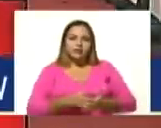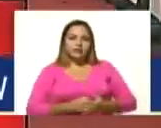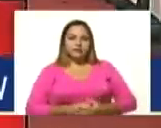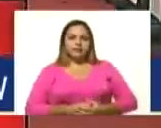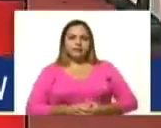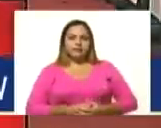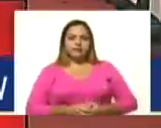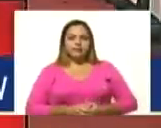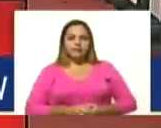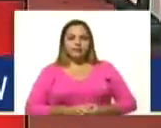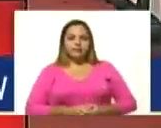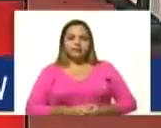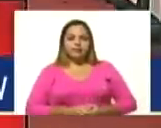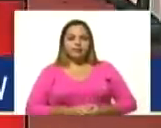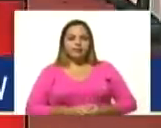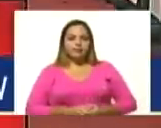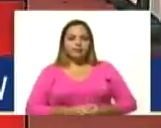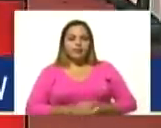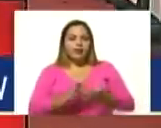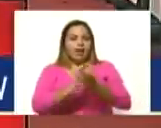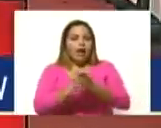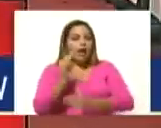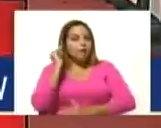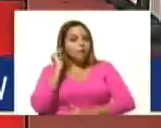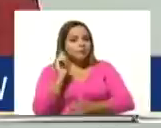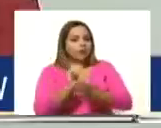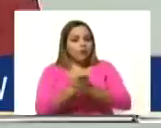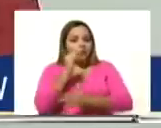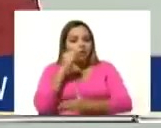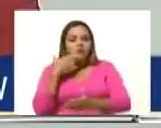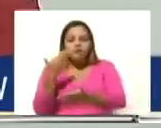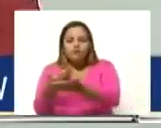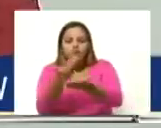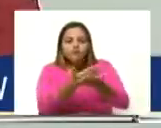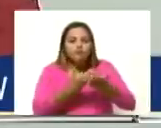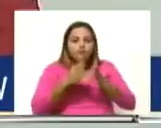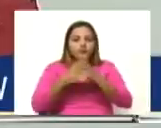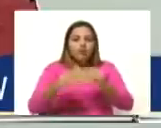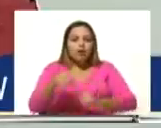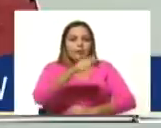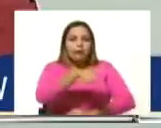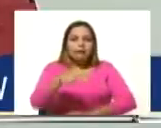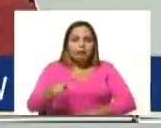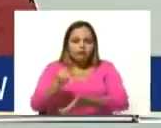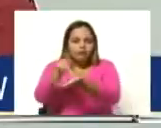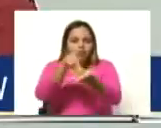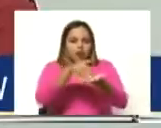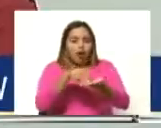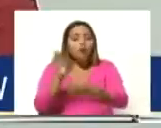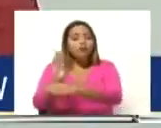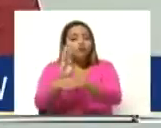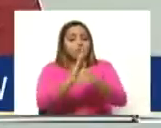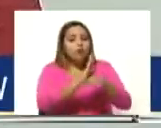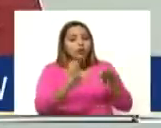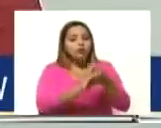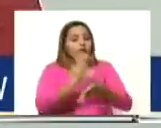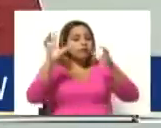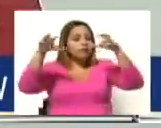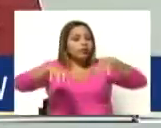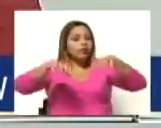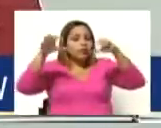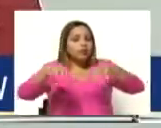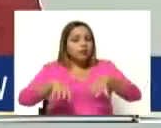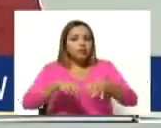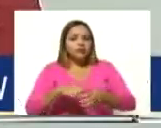Bueno, compañeros, compañeras. Les agradezco a todas y a todos la presencia. Cuidémonos con el tema de las lluvias.